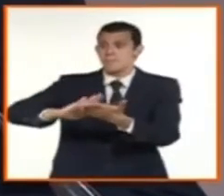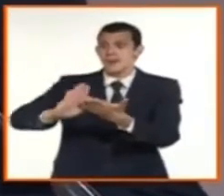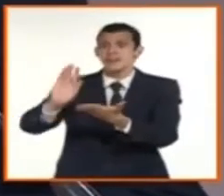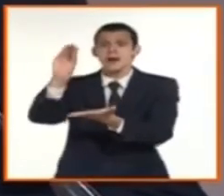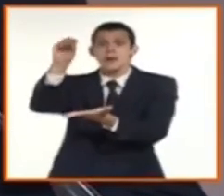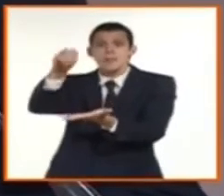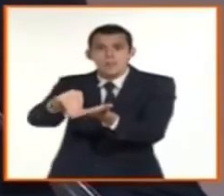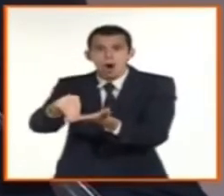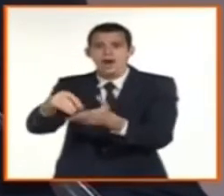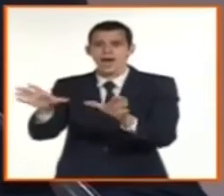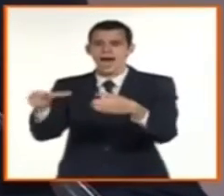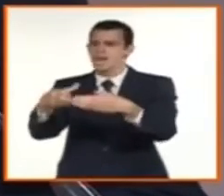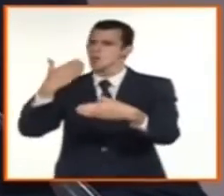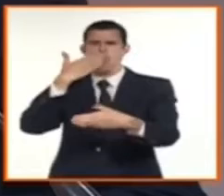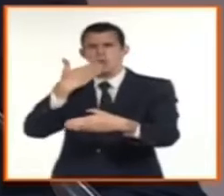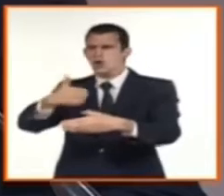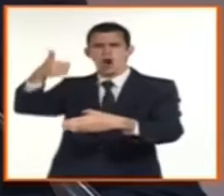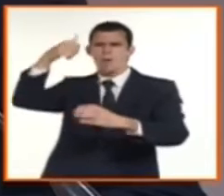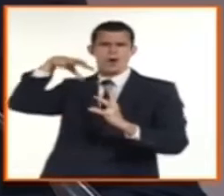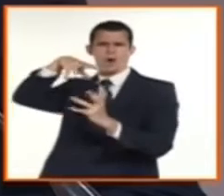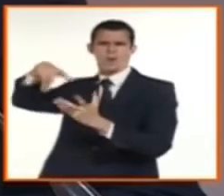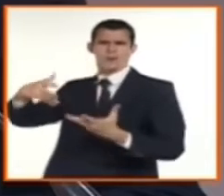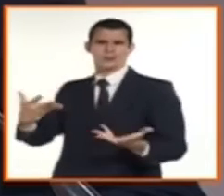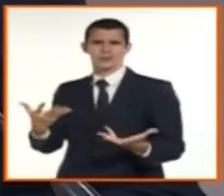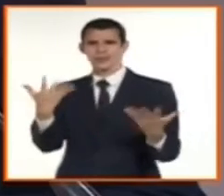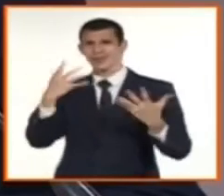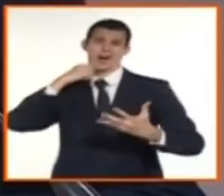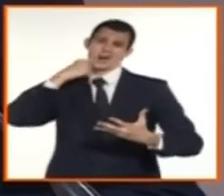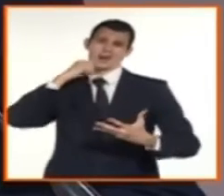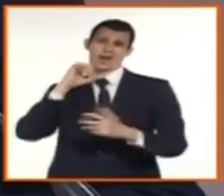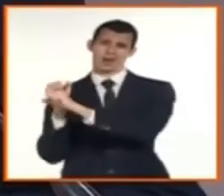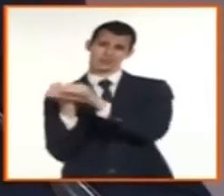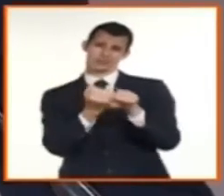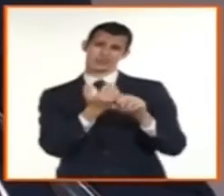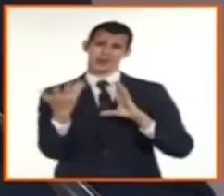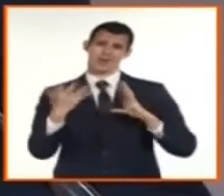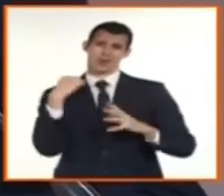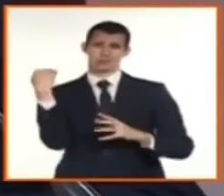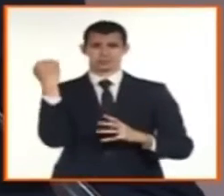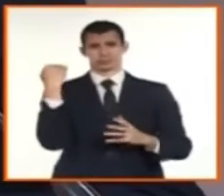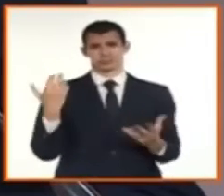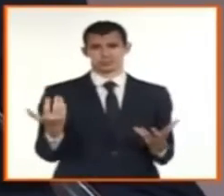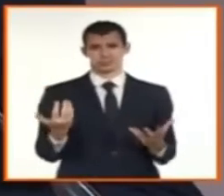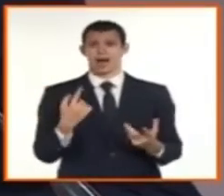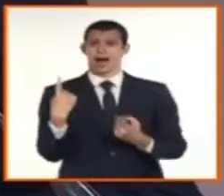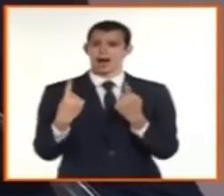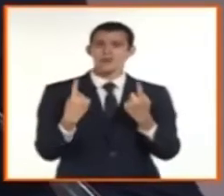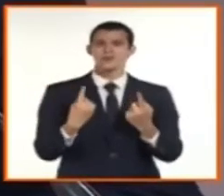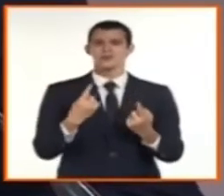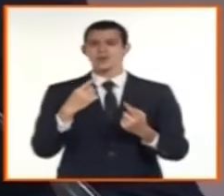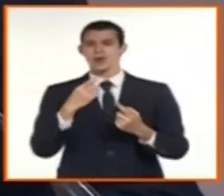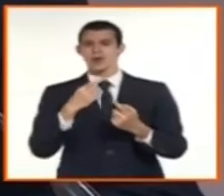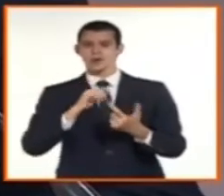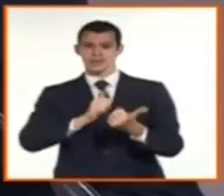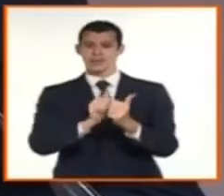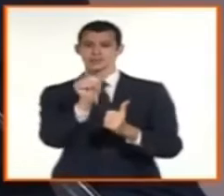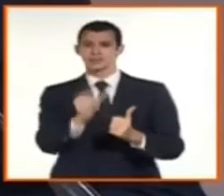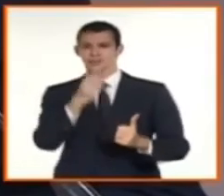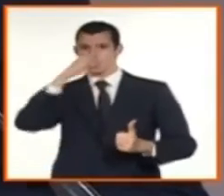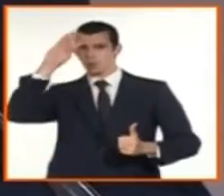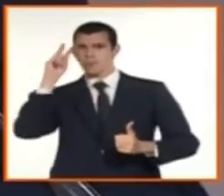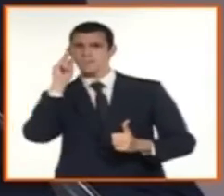es así hay muchos atletas cubanos que por supuesto y no cubanos y en el mundo entero quieren jugar en